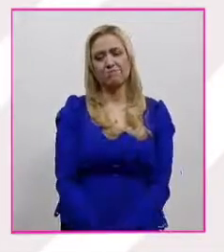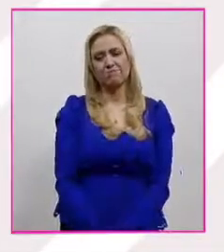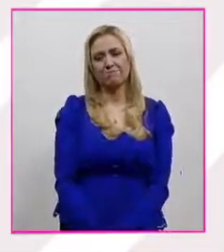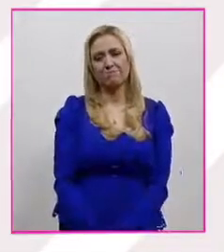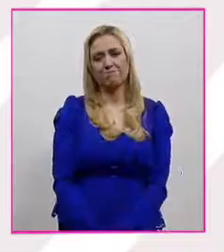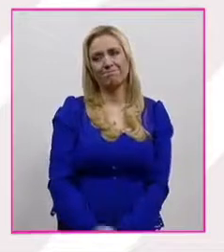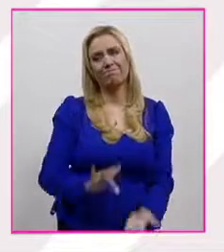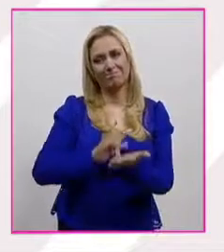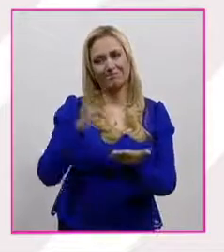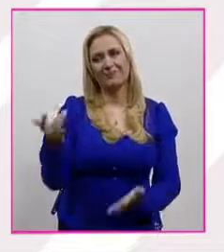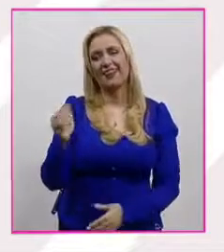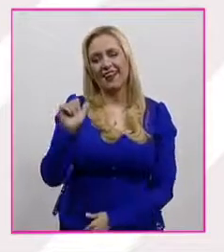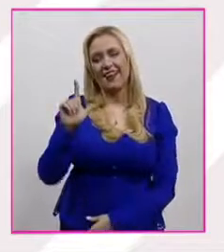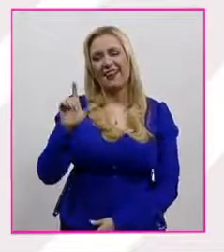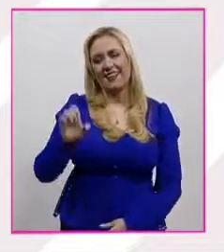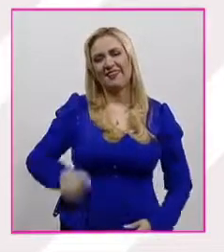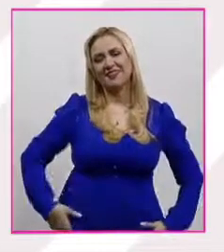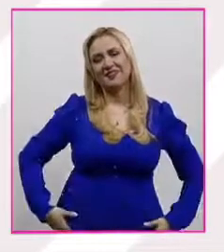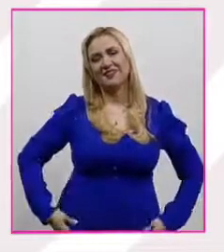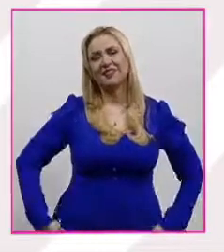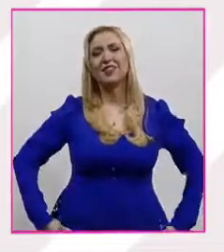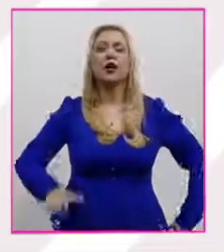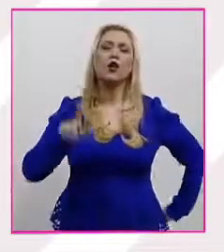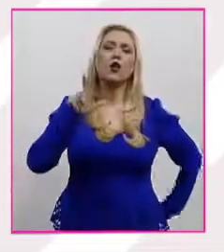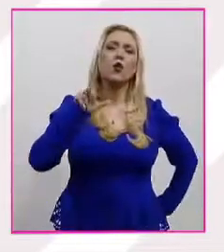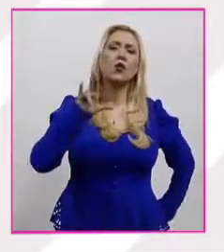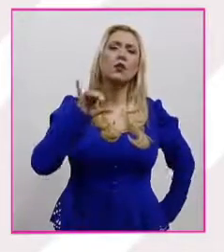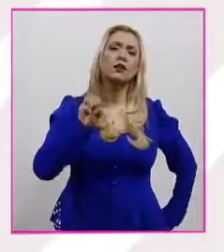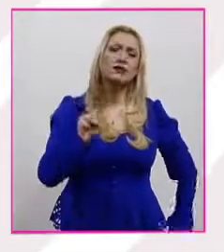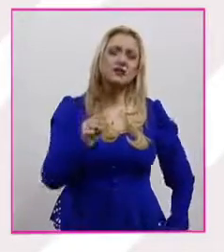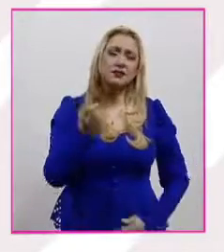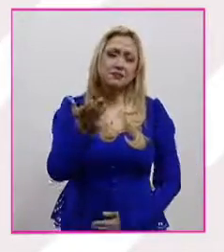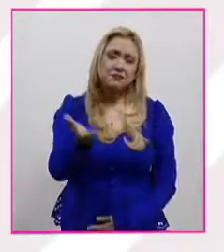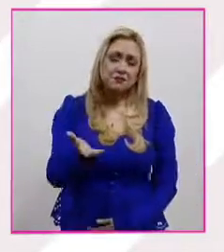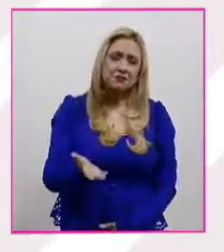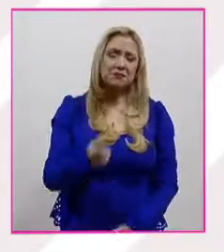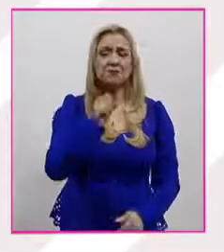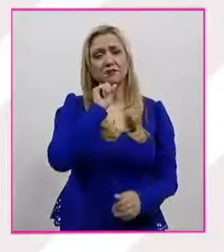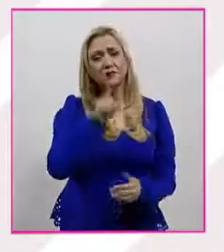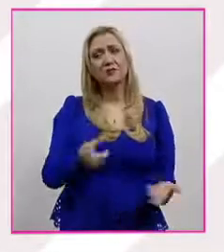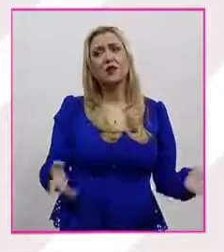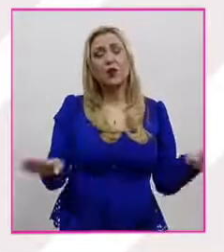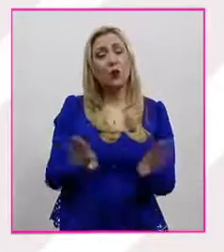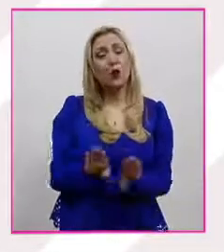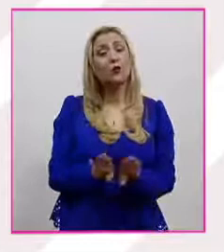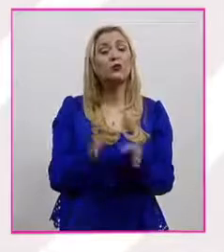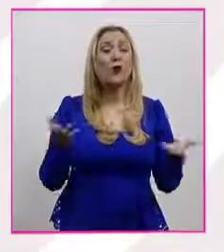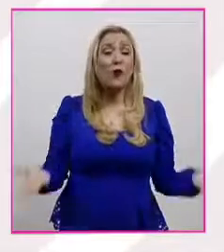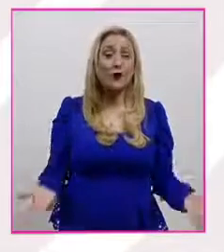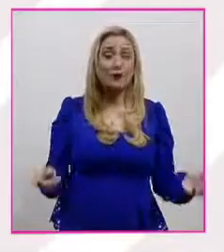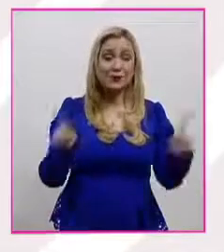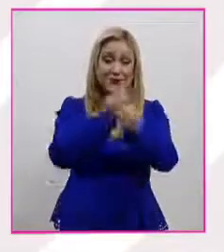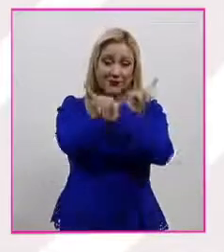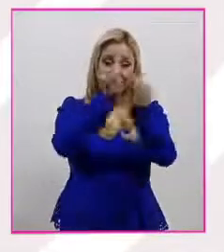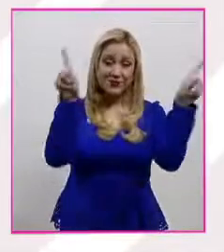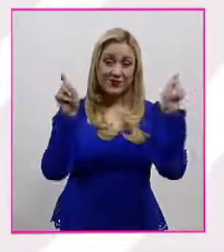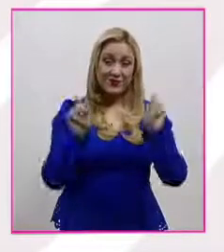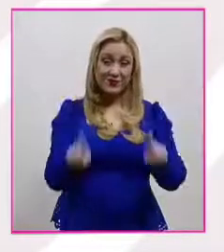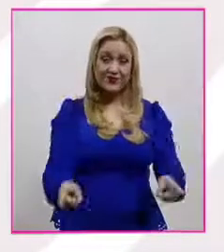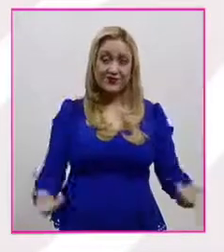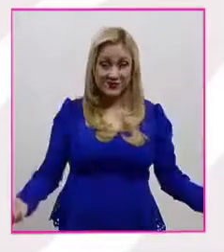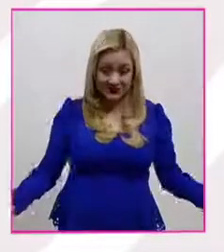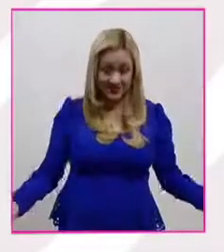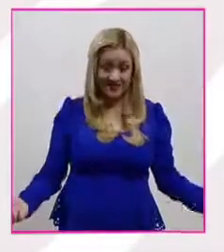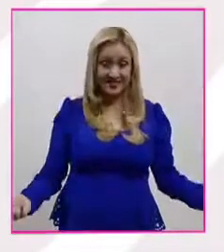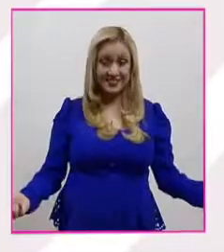Muchas gracias, Ale. Luis, pues un poco la pregunta del millón también, ¿no? ¿Cómo podríamos traducir toda esa información